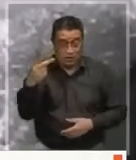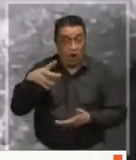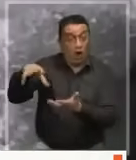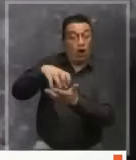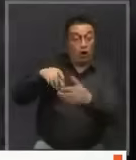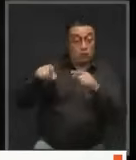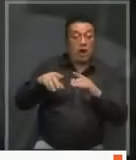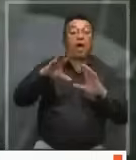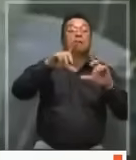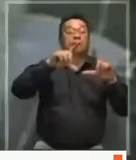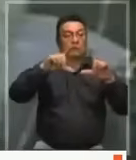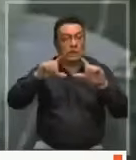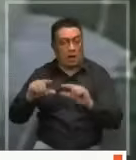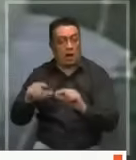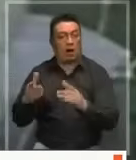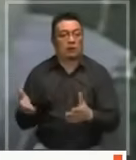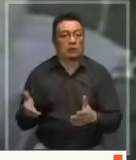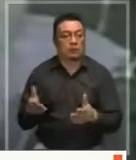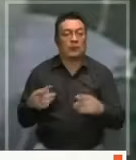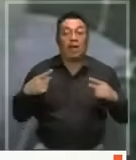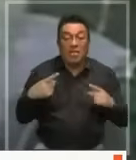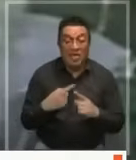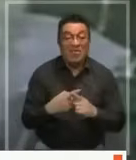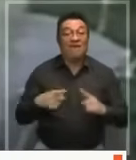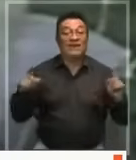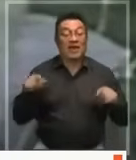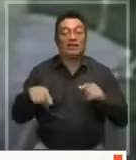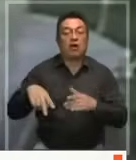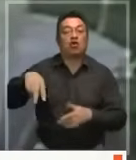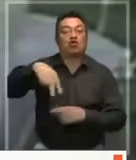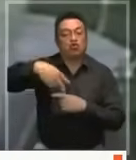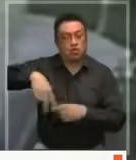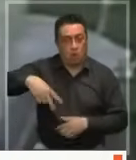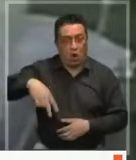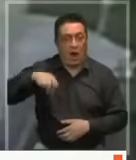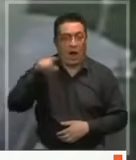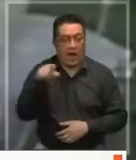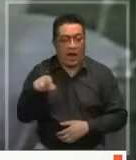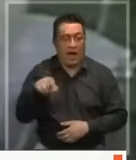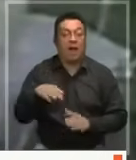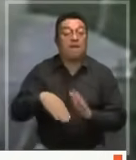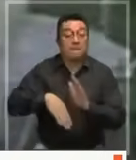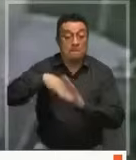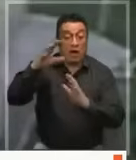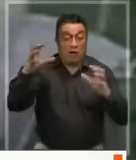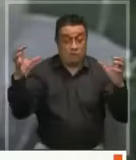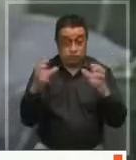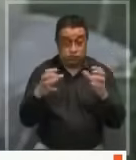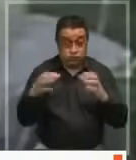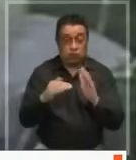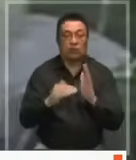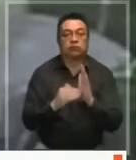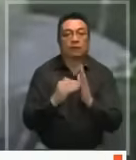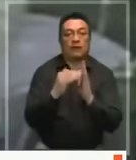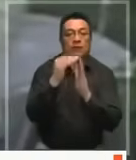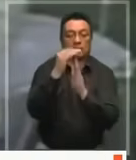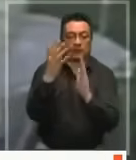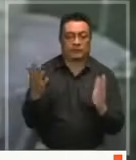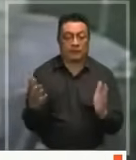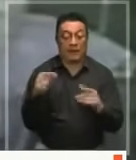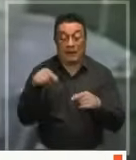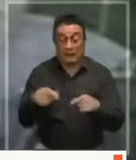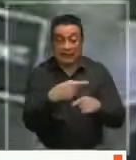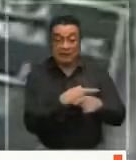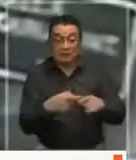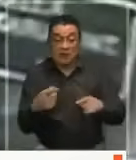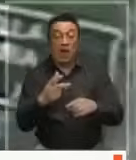connotación bajaron. Algo muy distinto ocurre en Ñuñoa, donde los delitos más violentos están al alza. Y esta semana un